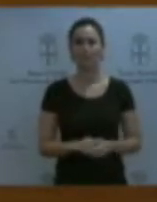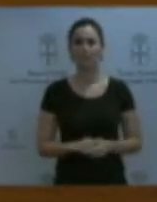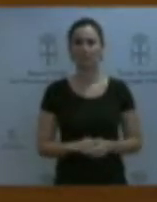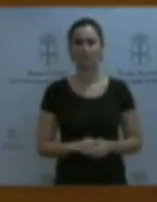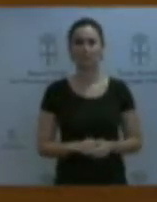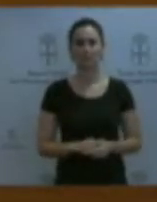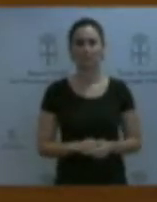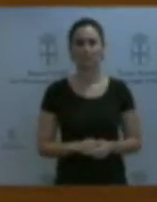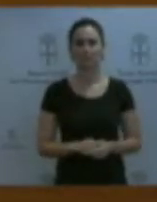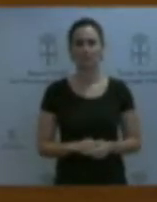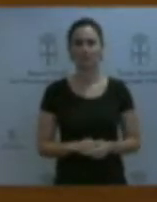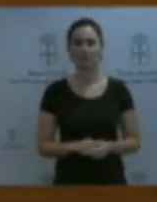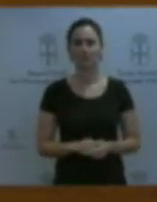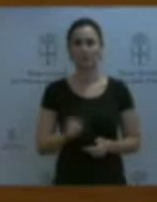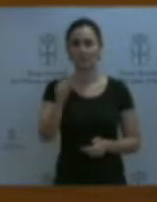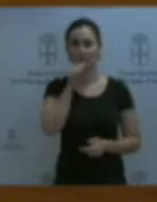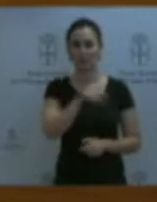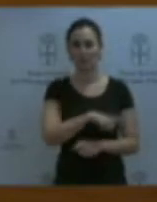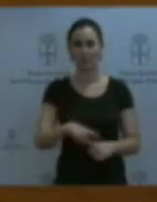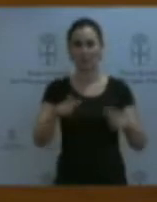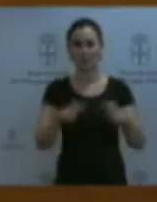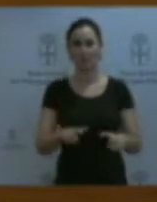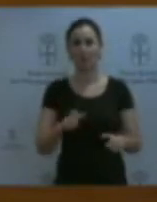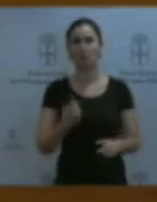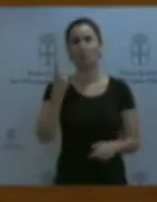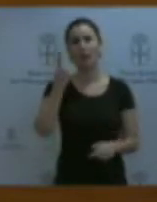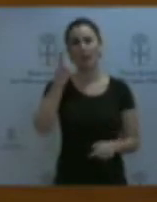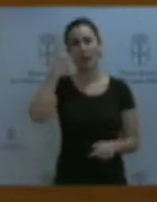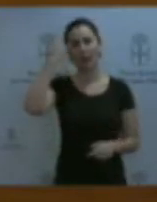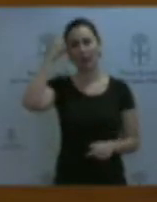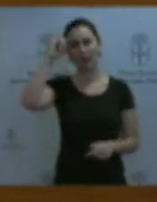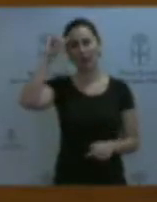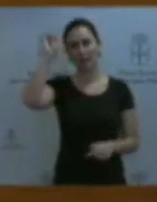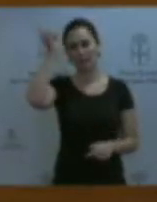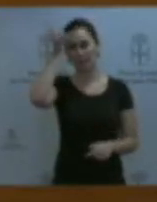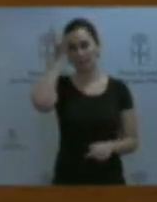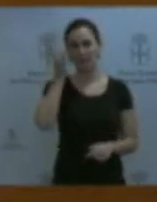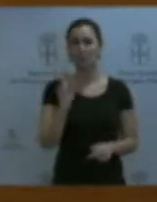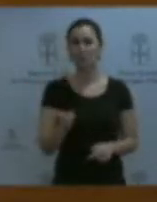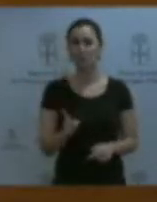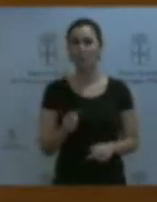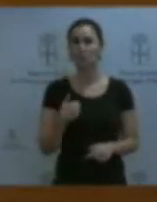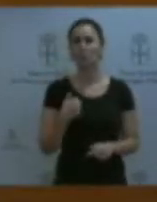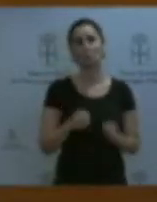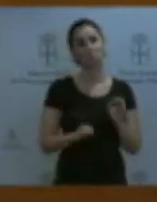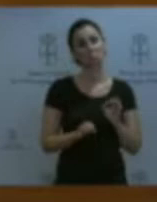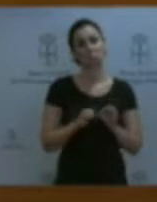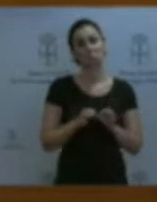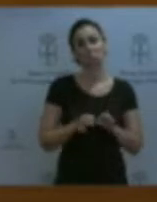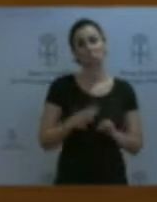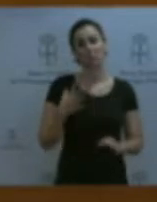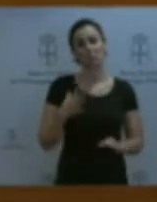sola en Cabrales. Yo tuve la suerte este verano de hacer la de Cabrales para ver en qué consistía